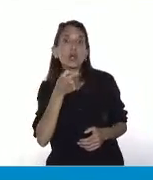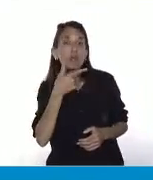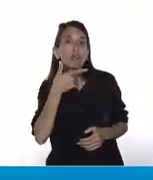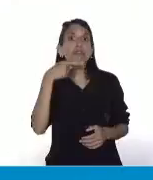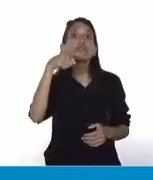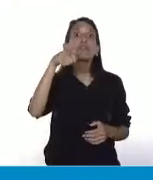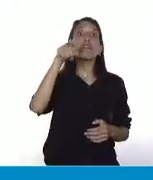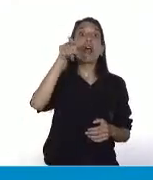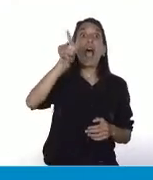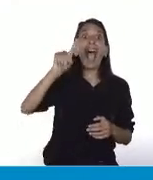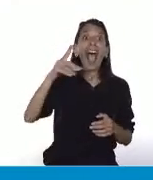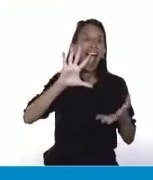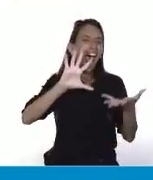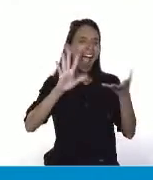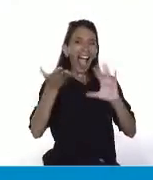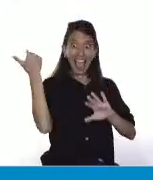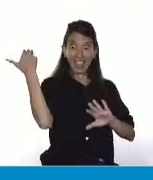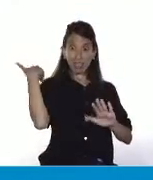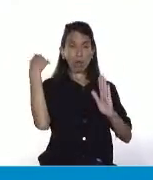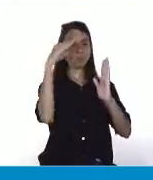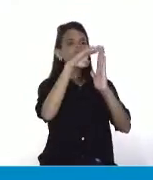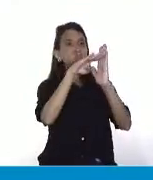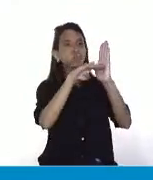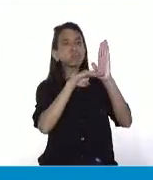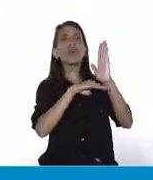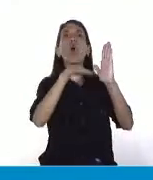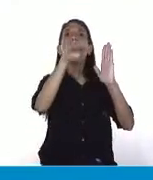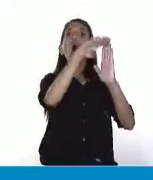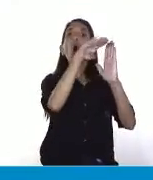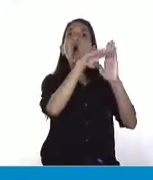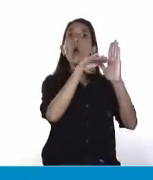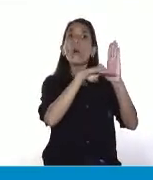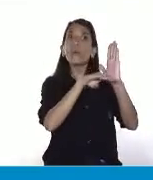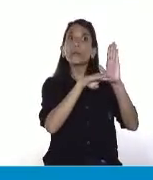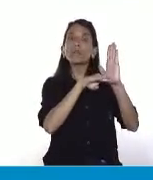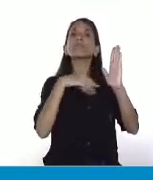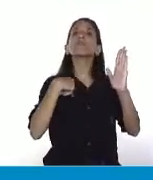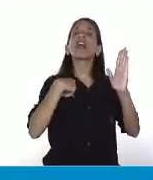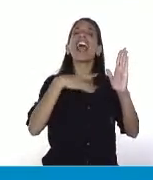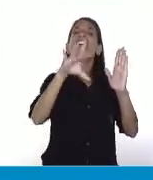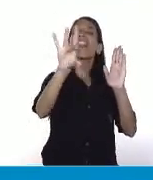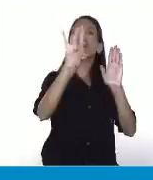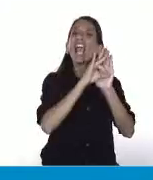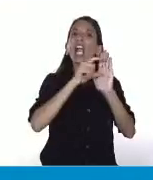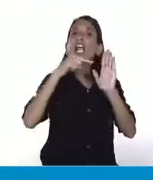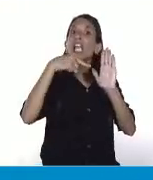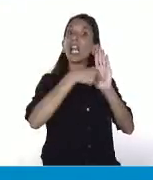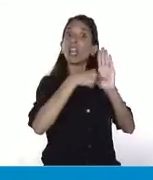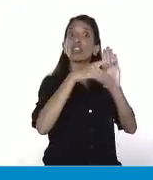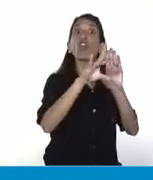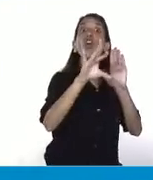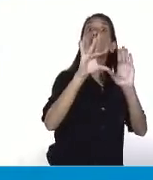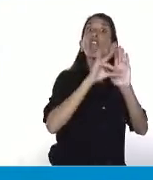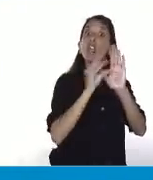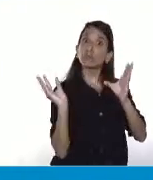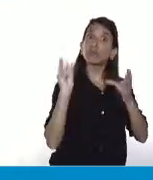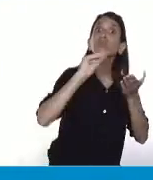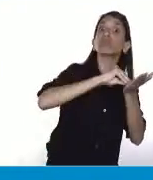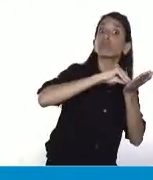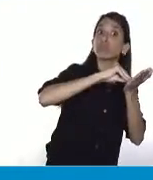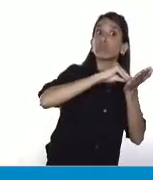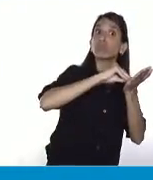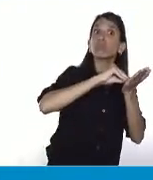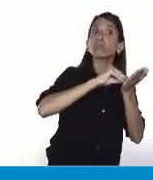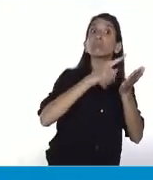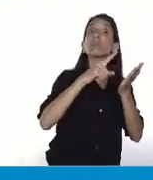una ordenanza, después el gobernador a través de un decreto, y que quien tenga la posibilidad de leer